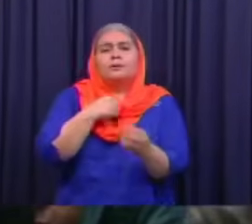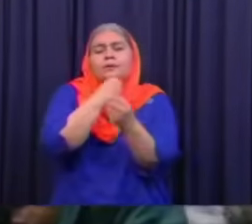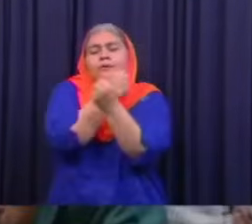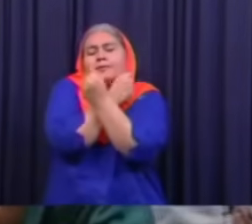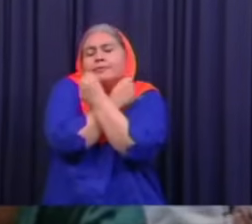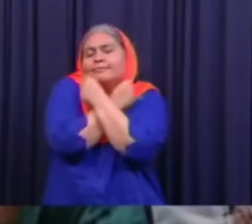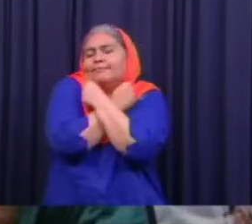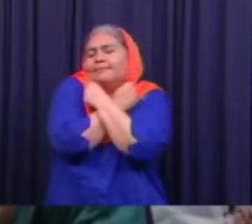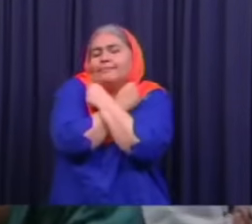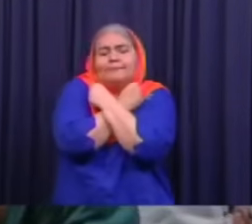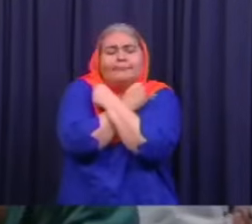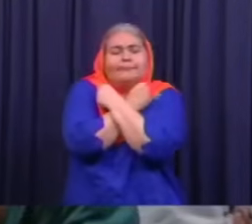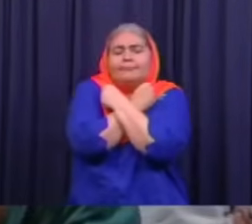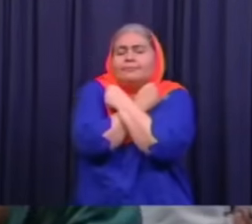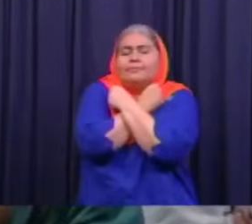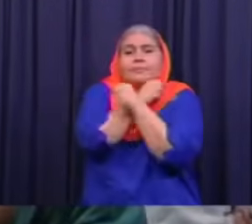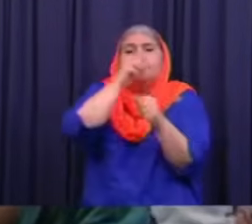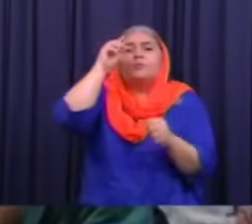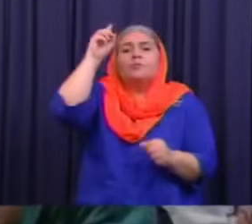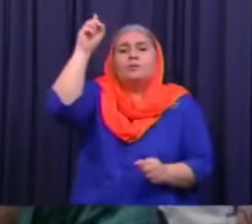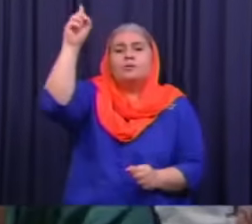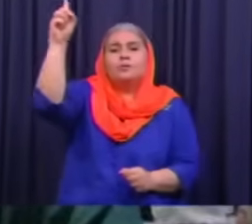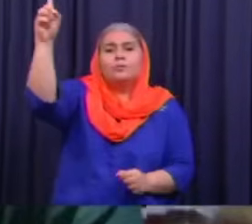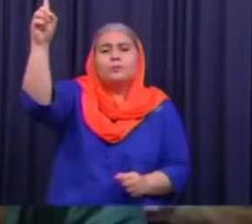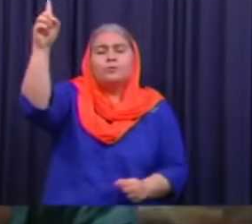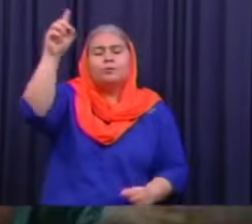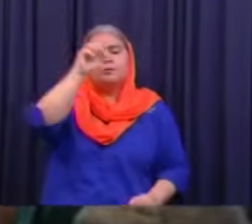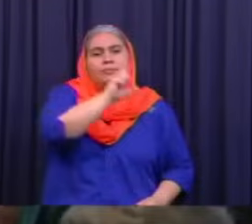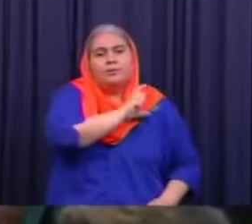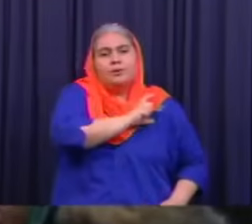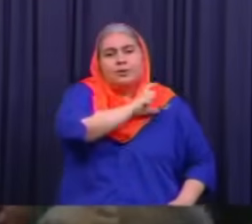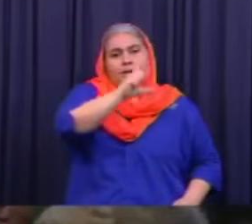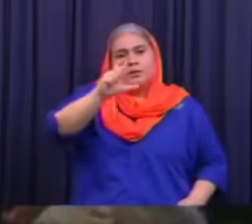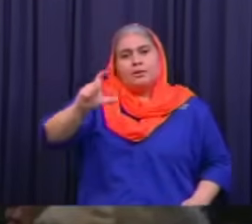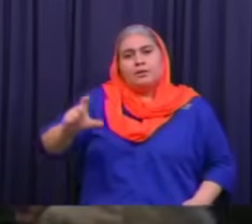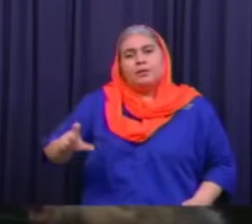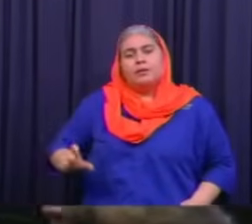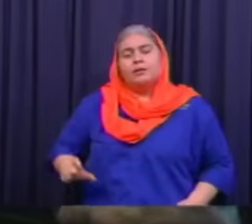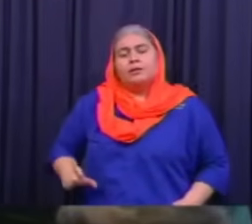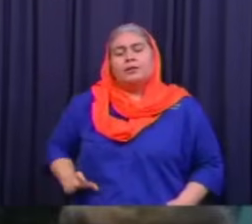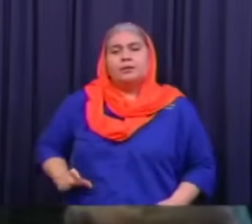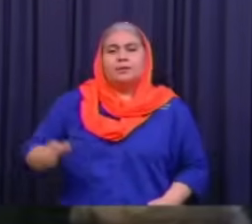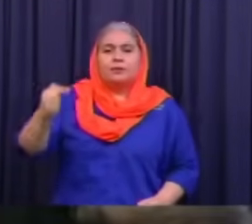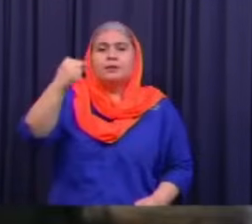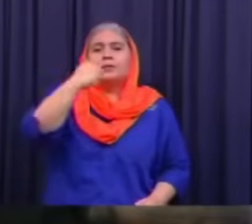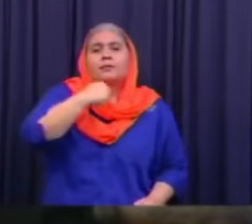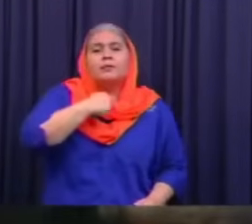am sí señor Cristo yo te